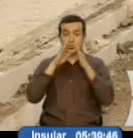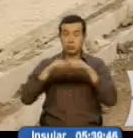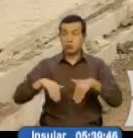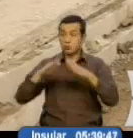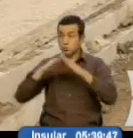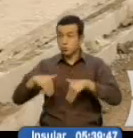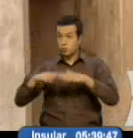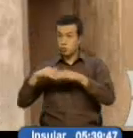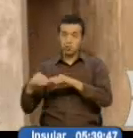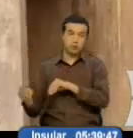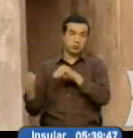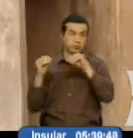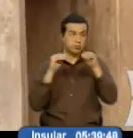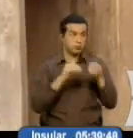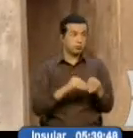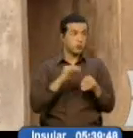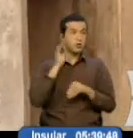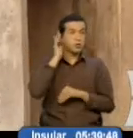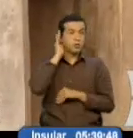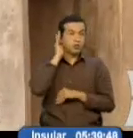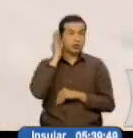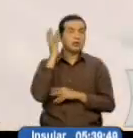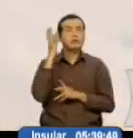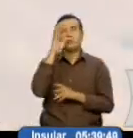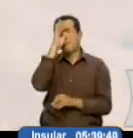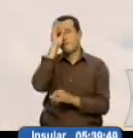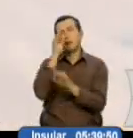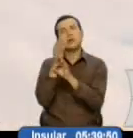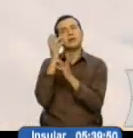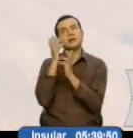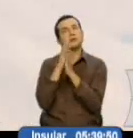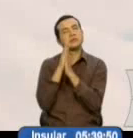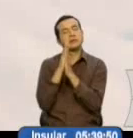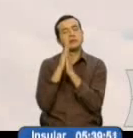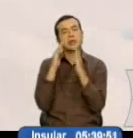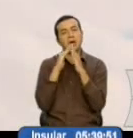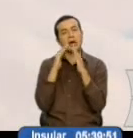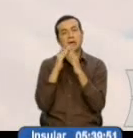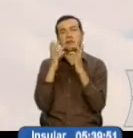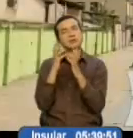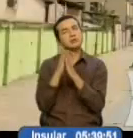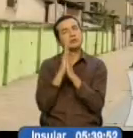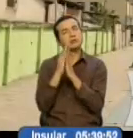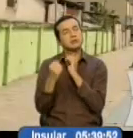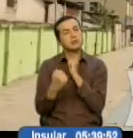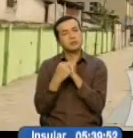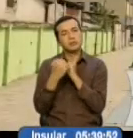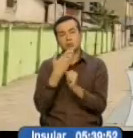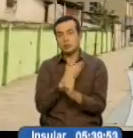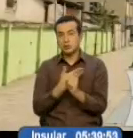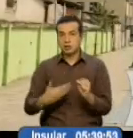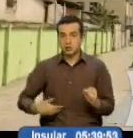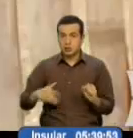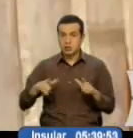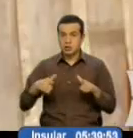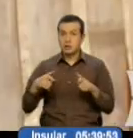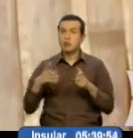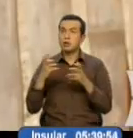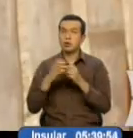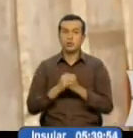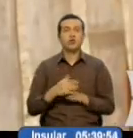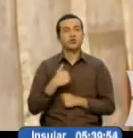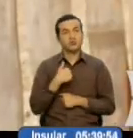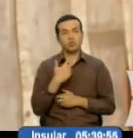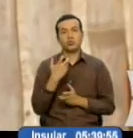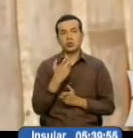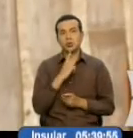damnificados por el terremoto. Esta mujer tiene fe en que pueda ser beneficiada en el Plan Casa para Todos del presidente Lenín Moreno. Yo sí quisiera